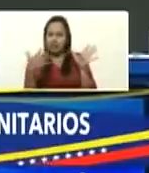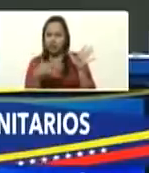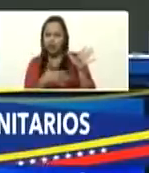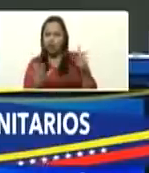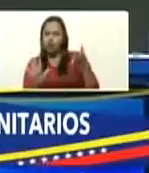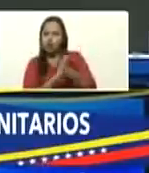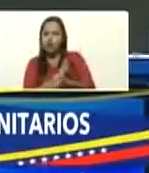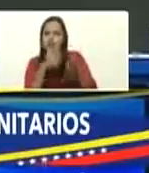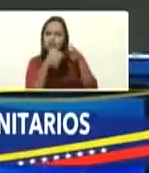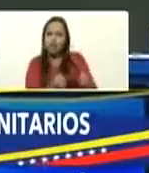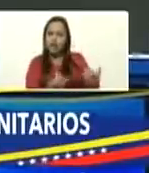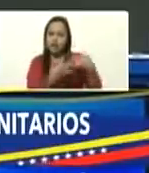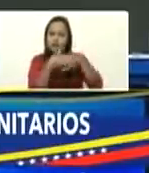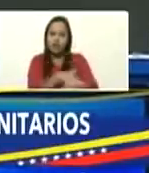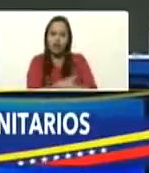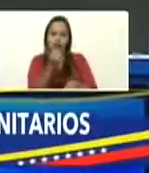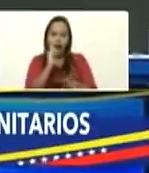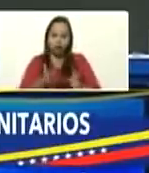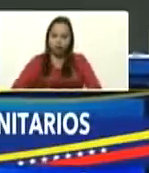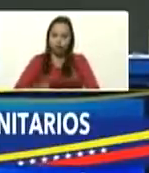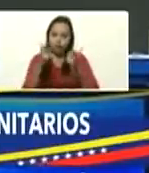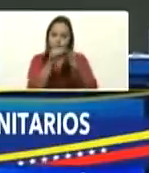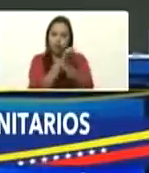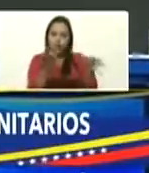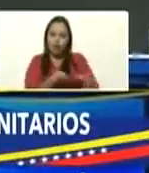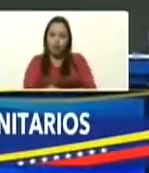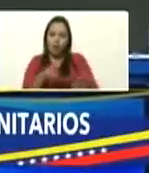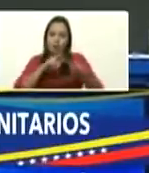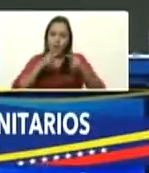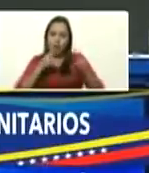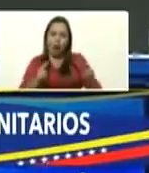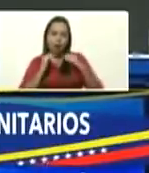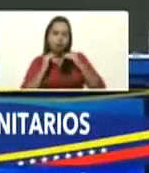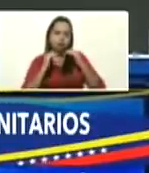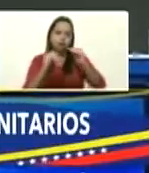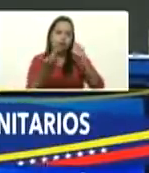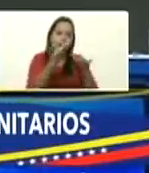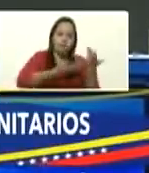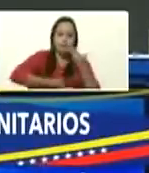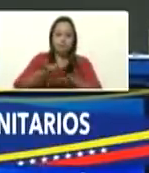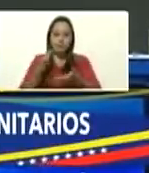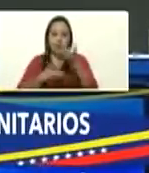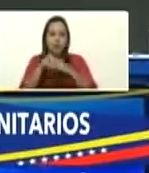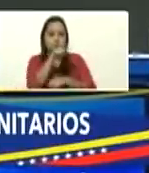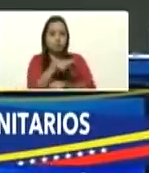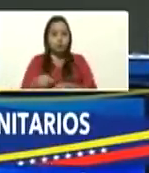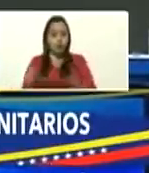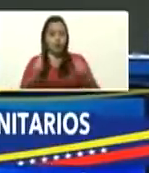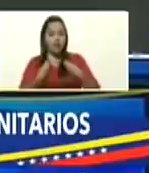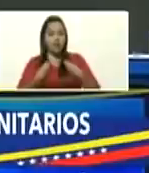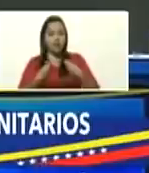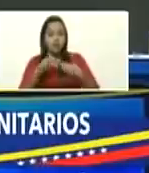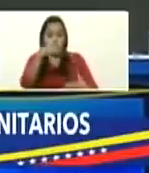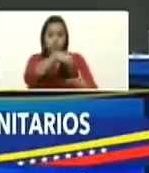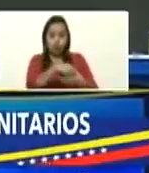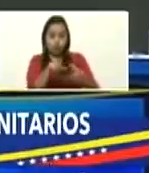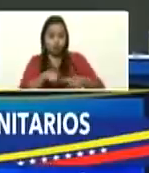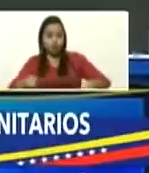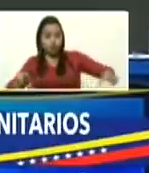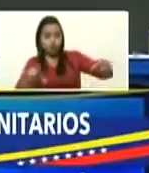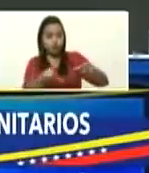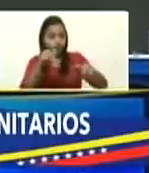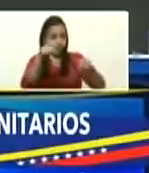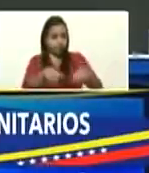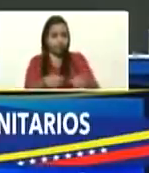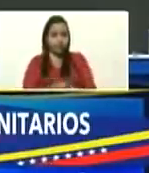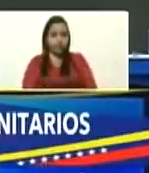seguridad integral que crea las condiciones para la pacífica convivencia de la ciudadanía en el ámbito territorial mediante